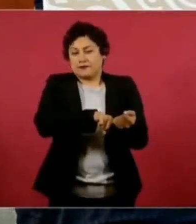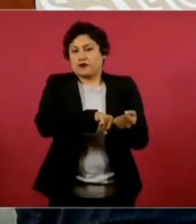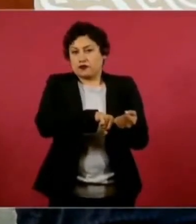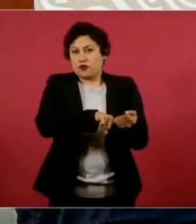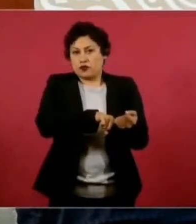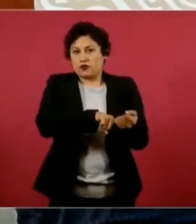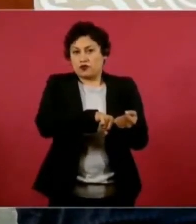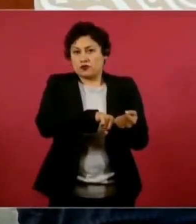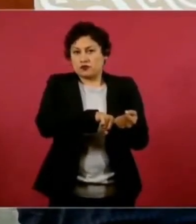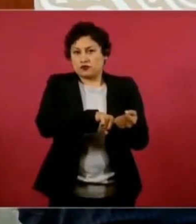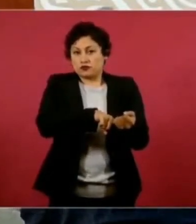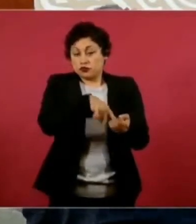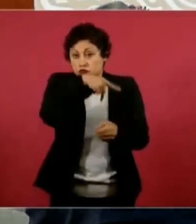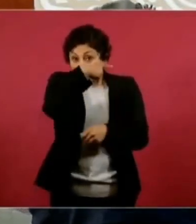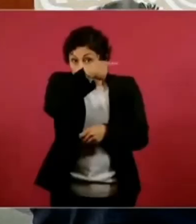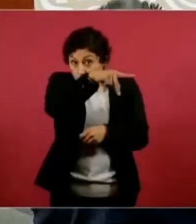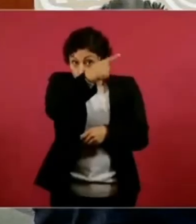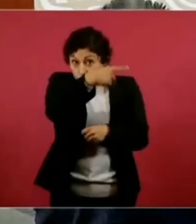presidente